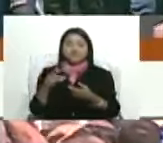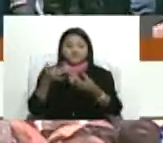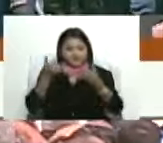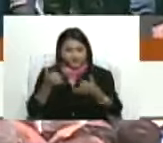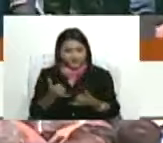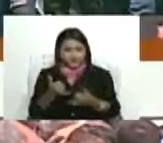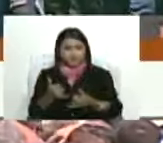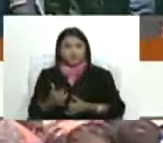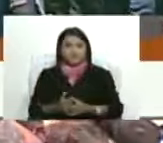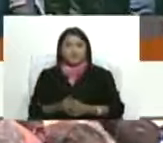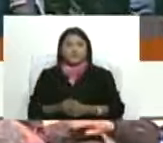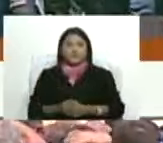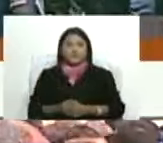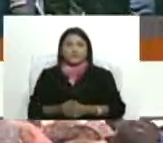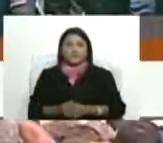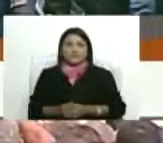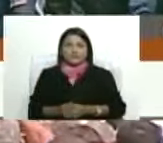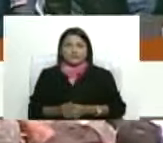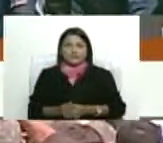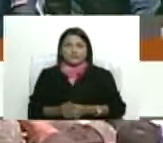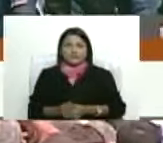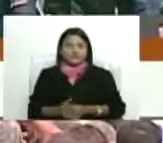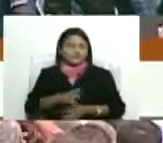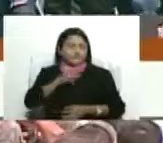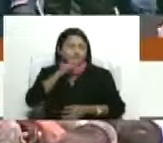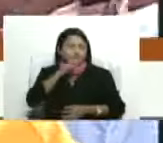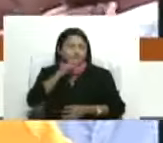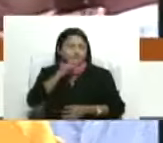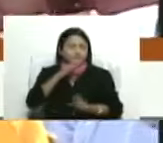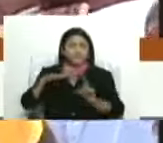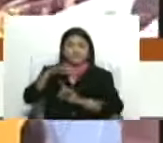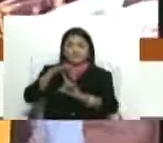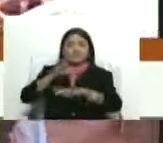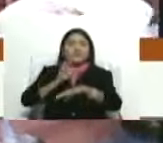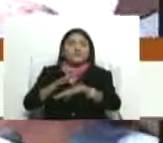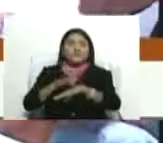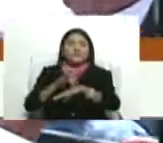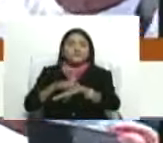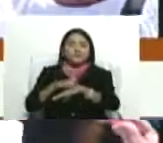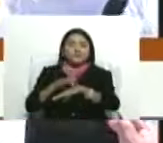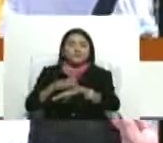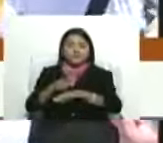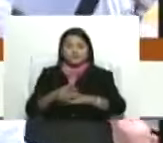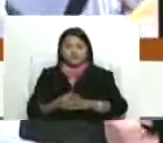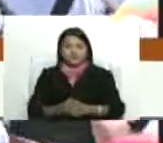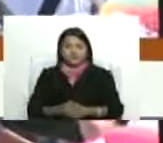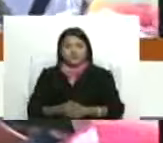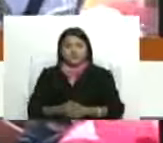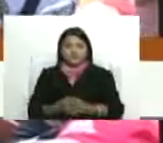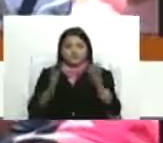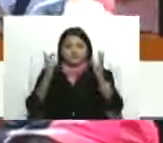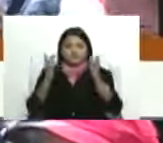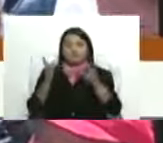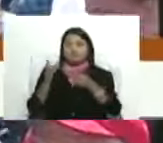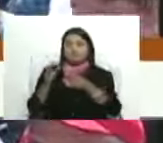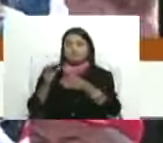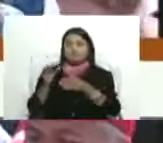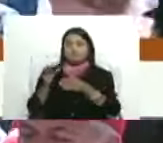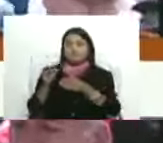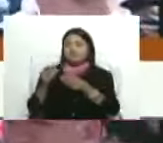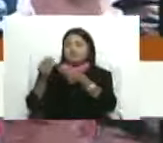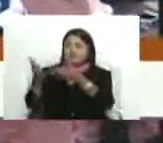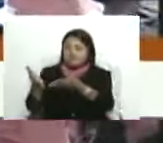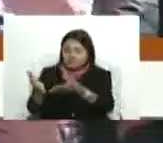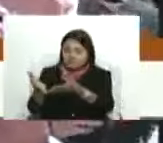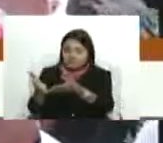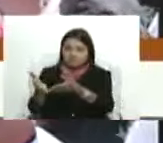llevar las cosas al límite se atrevieron a intentar regalarle